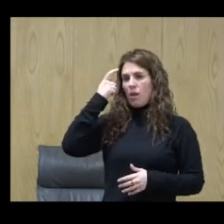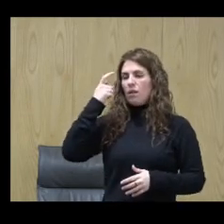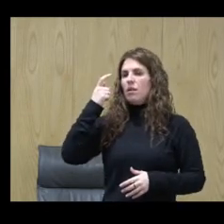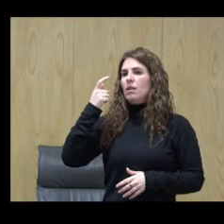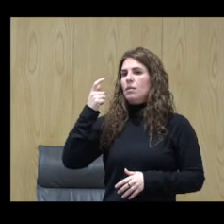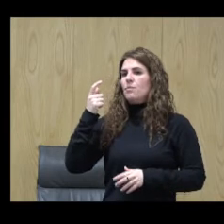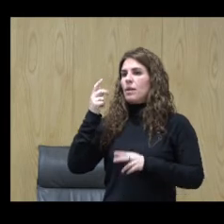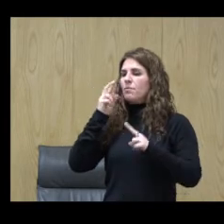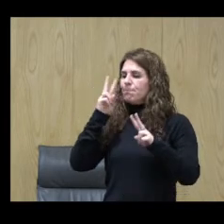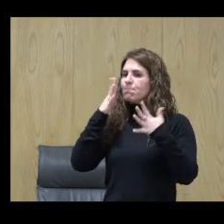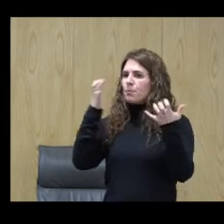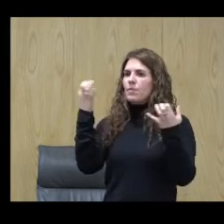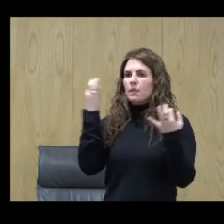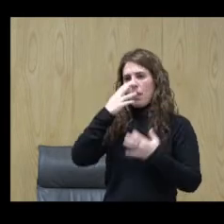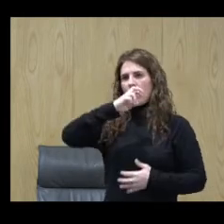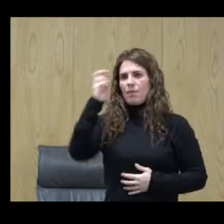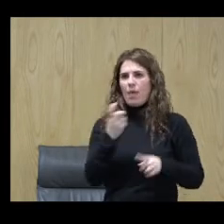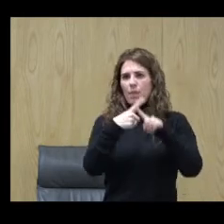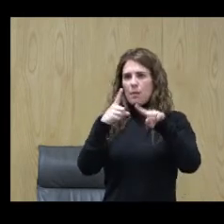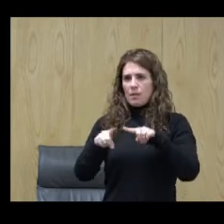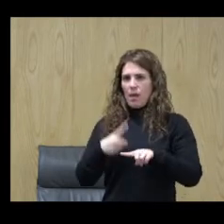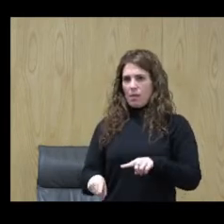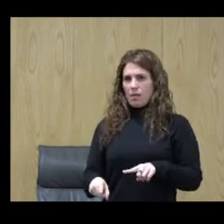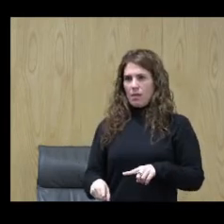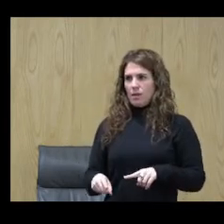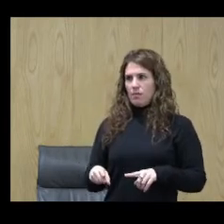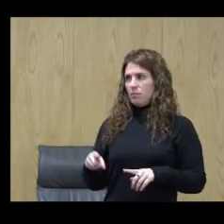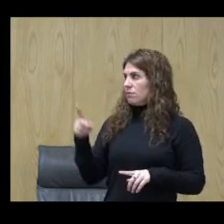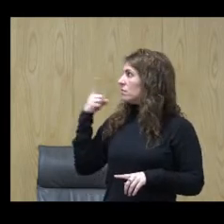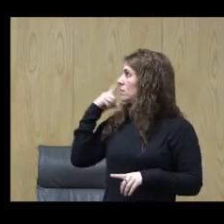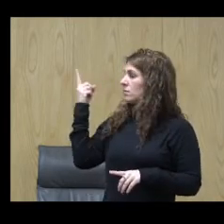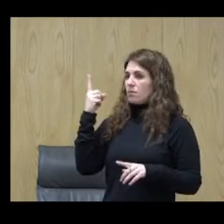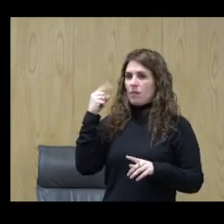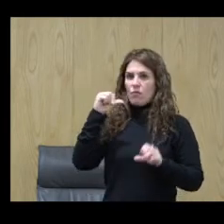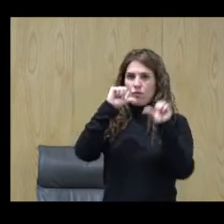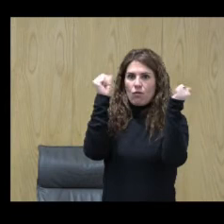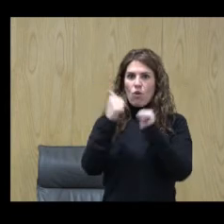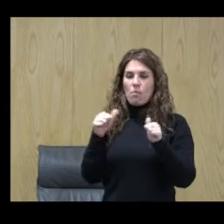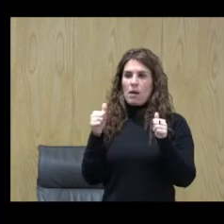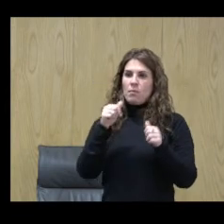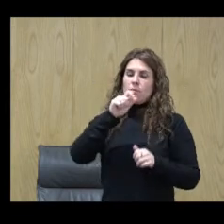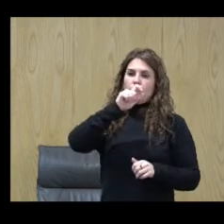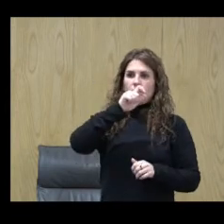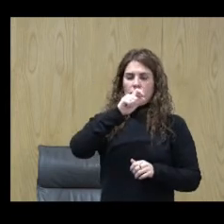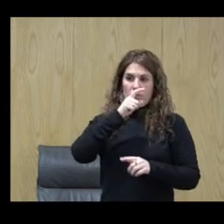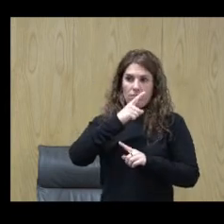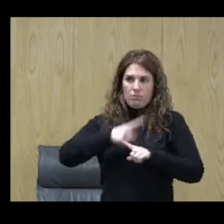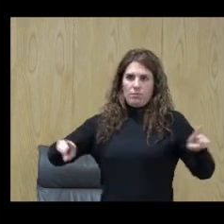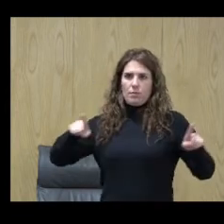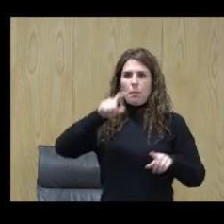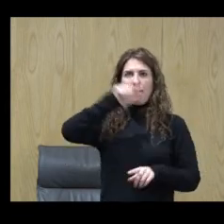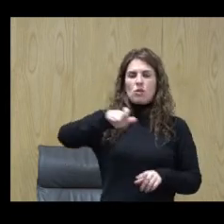visto es que hay una gran diversidad entre ellos. Habéis visto que hay un rango enorme entre personas que tienen un nivel de